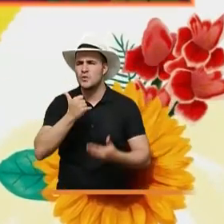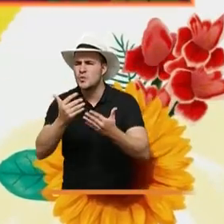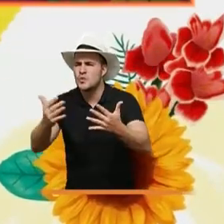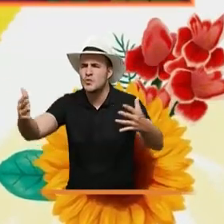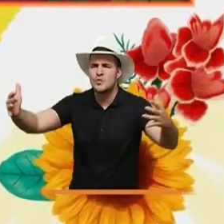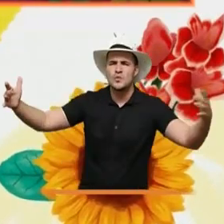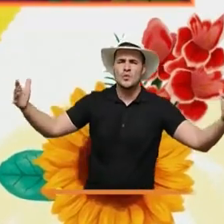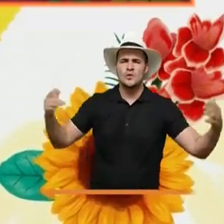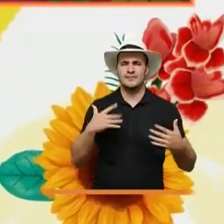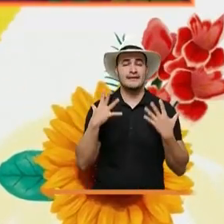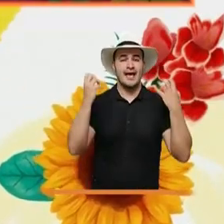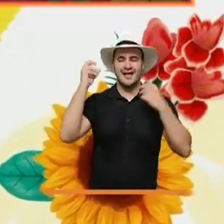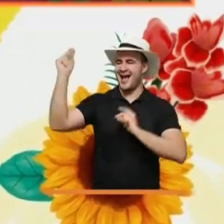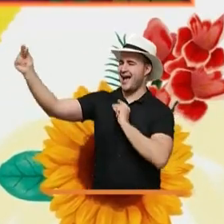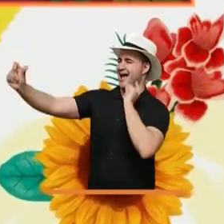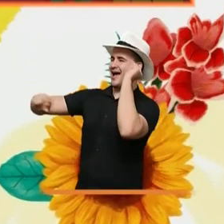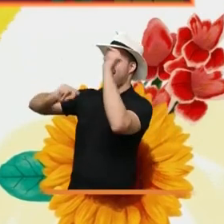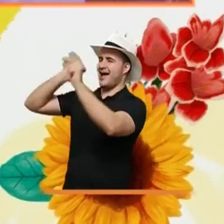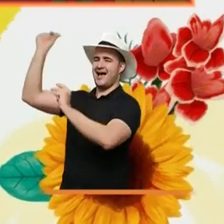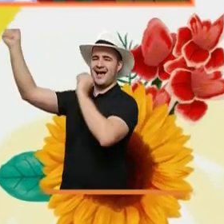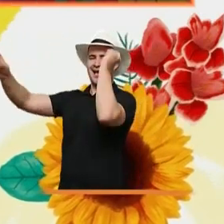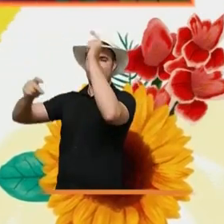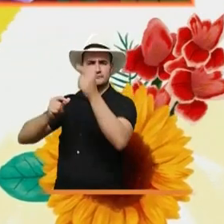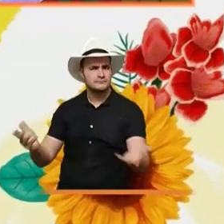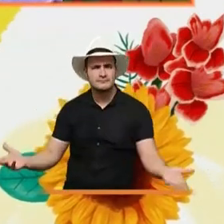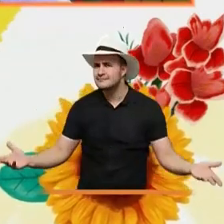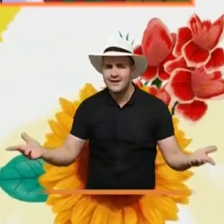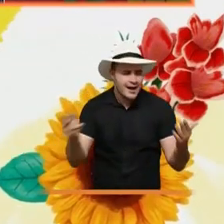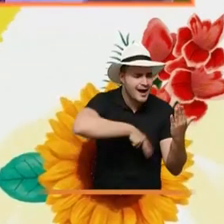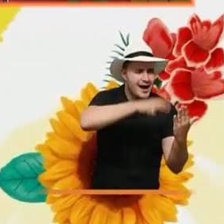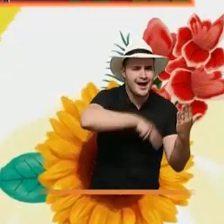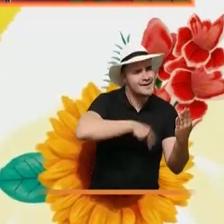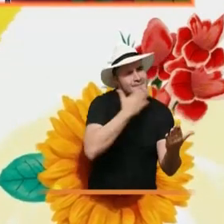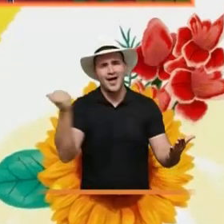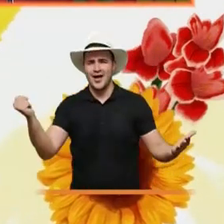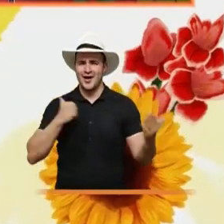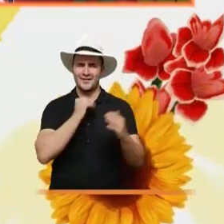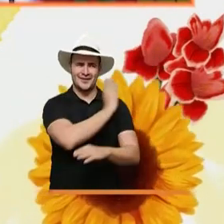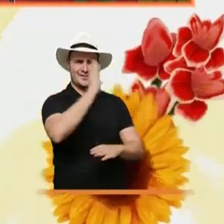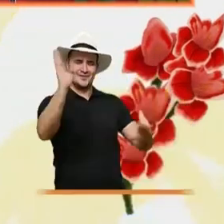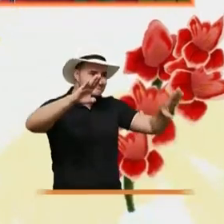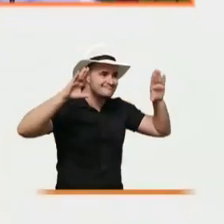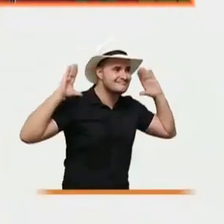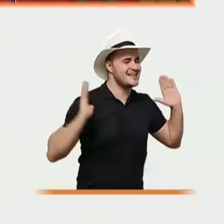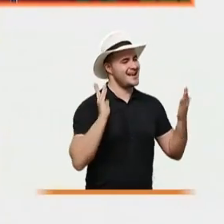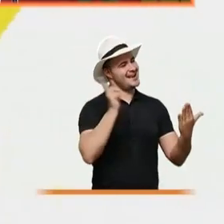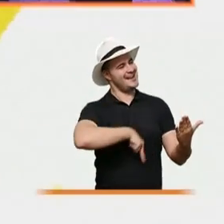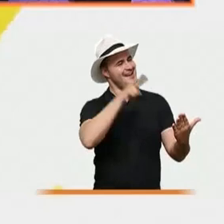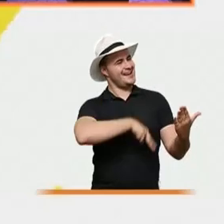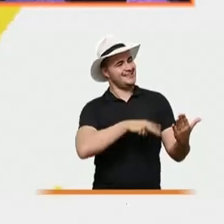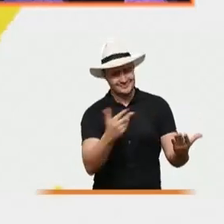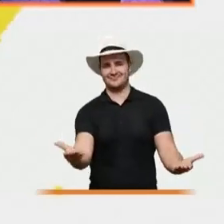viene una discoteca que encerrarse a leer libros dentro de una biblioteca